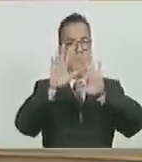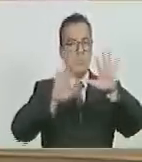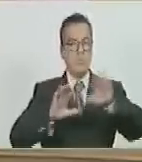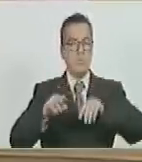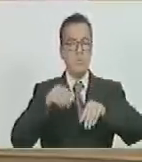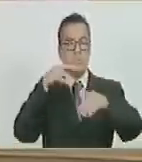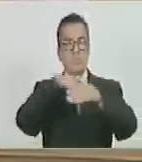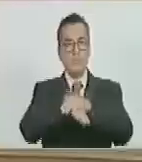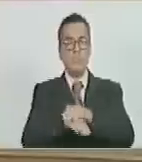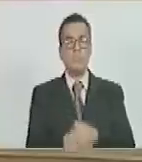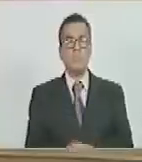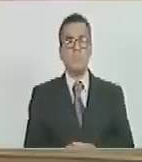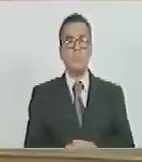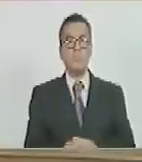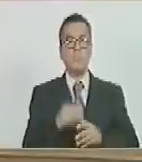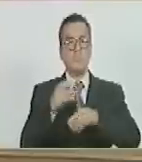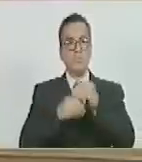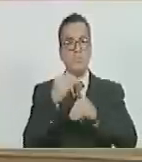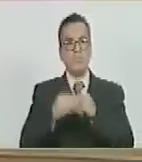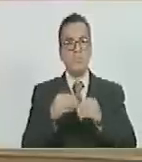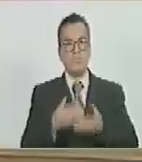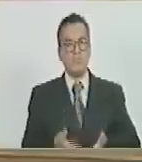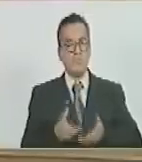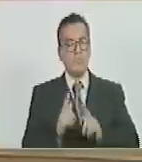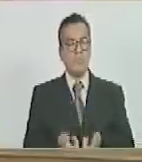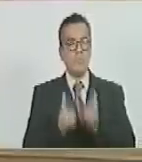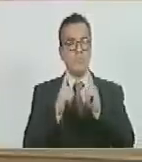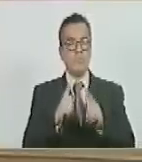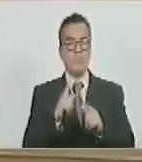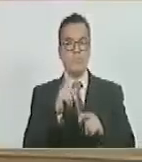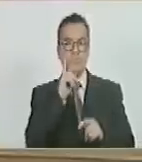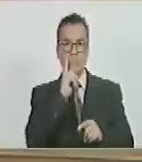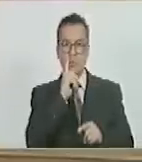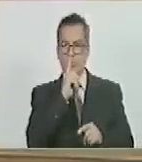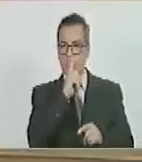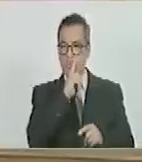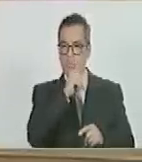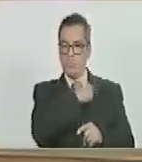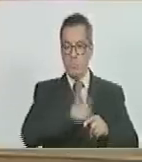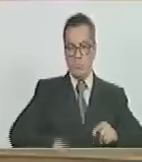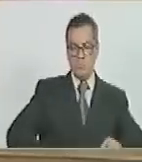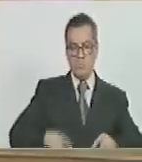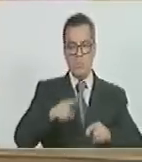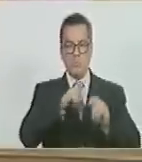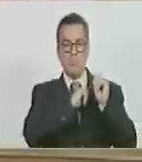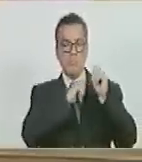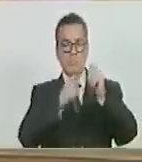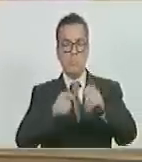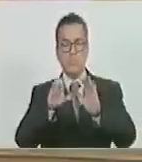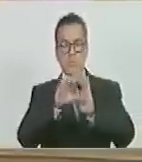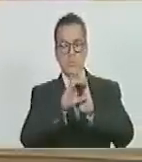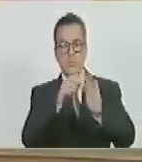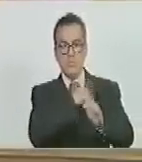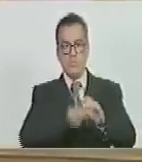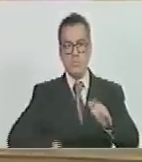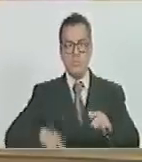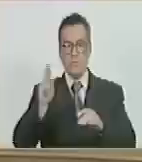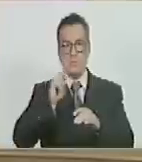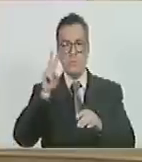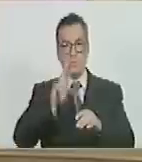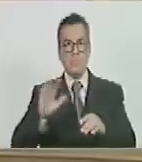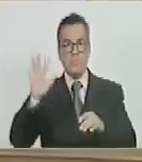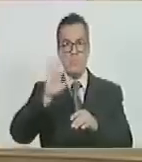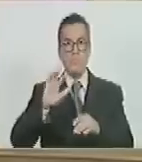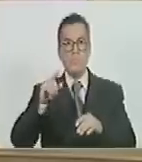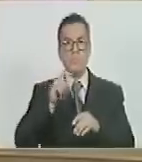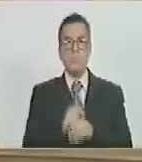e Integración, mediante el cual se autoriza al ciudadano Nicolás Maduro Moros, presidente constitucional de la República